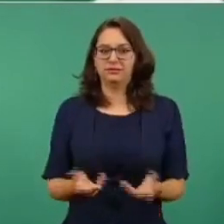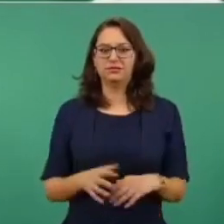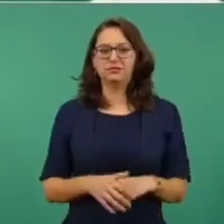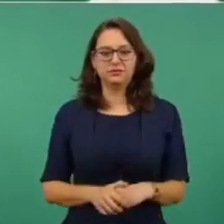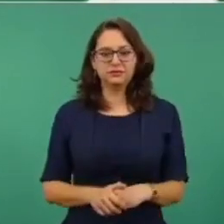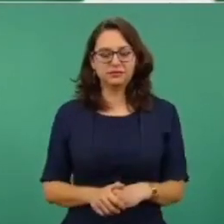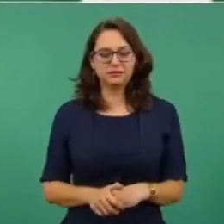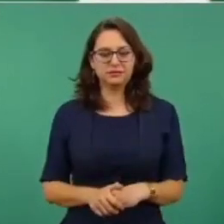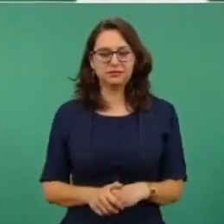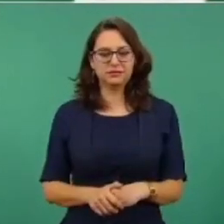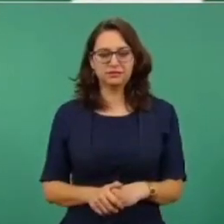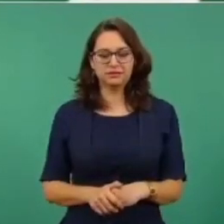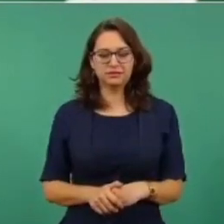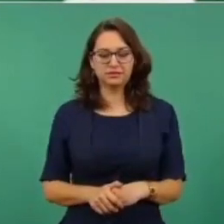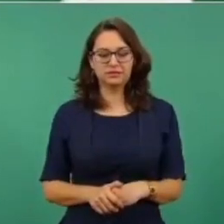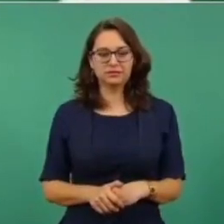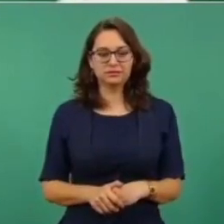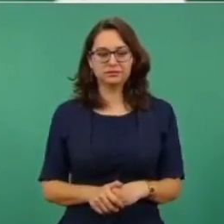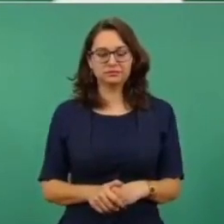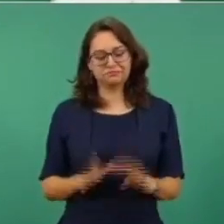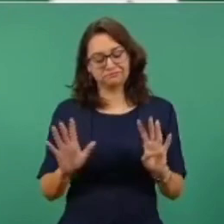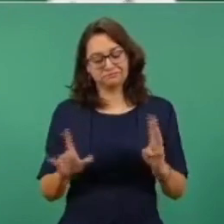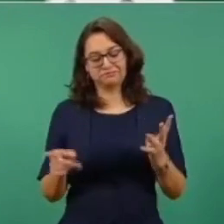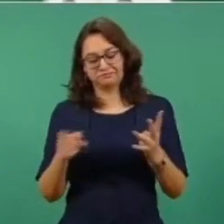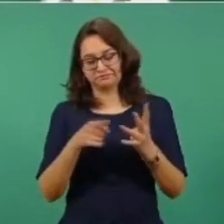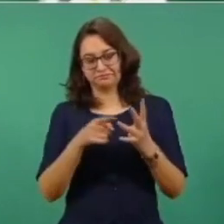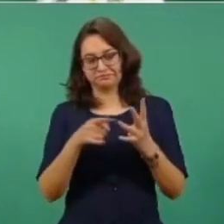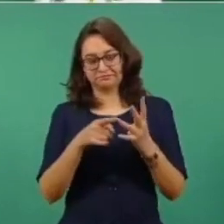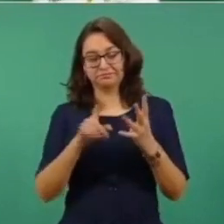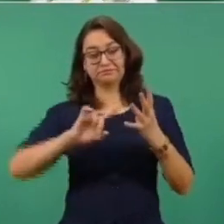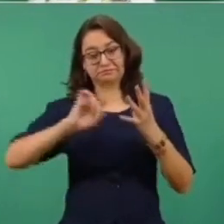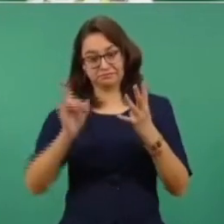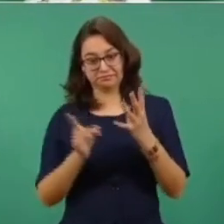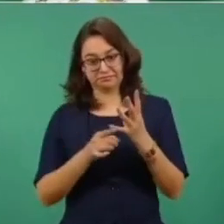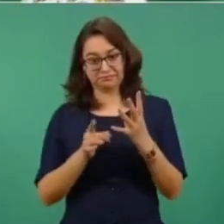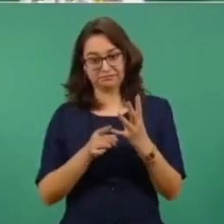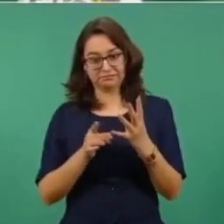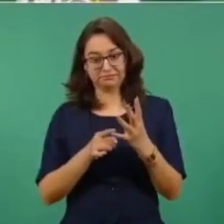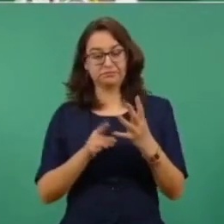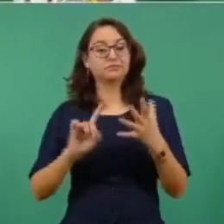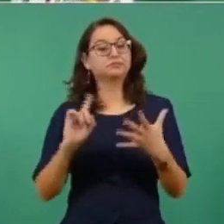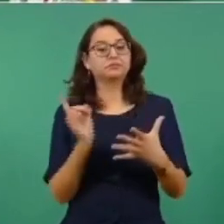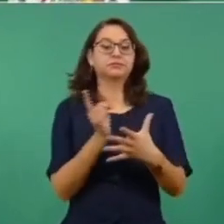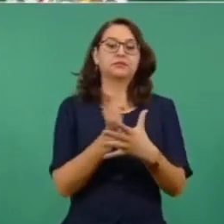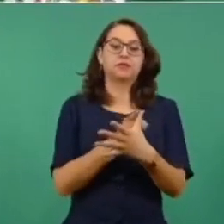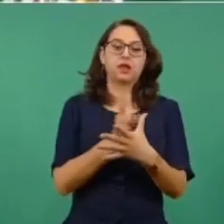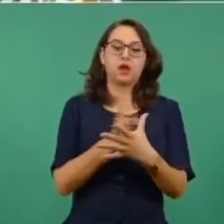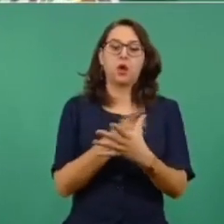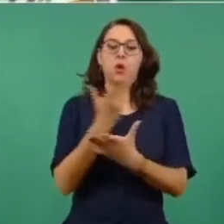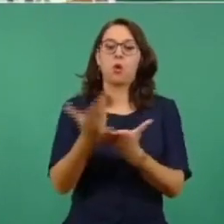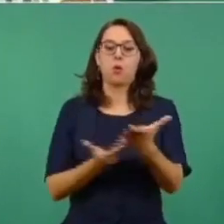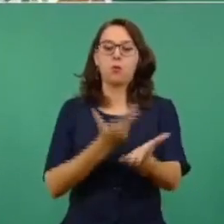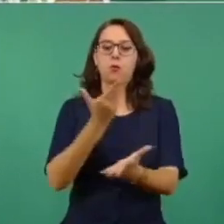¿Qué más tiene esta propuesta de